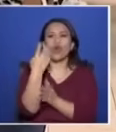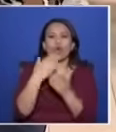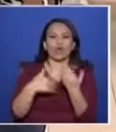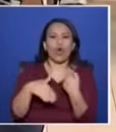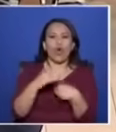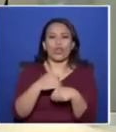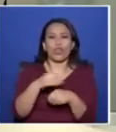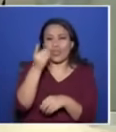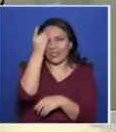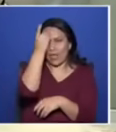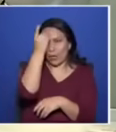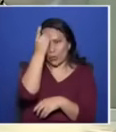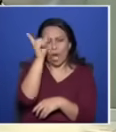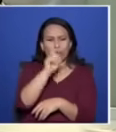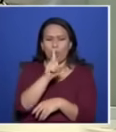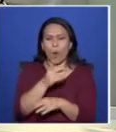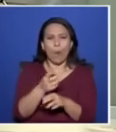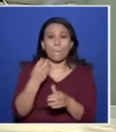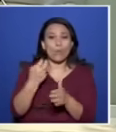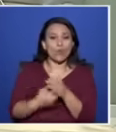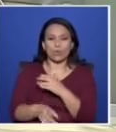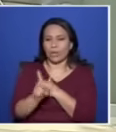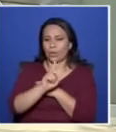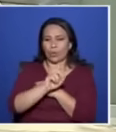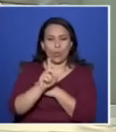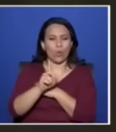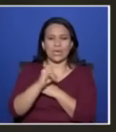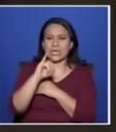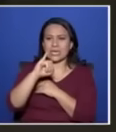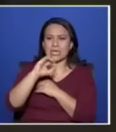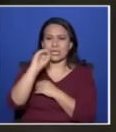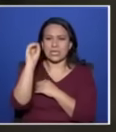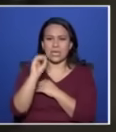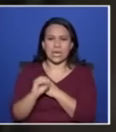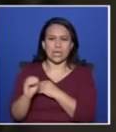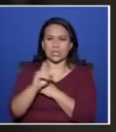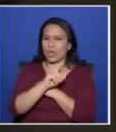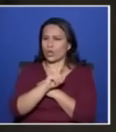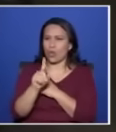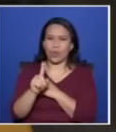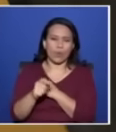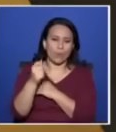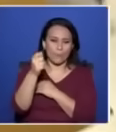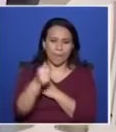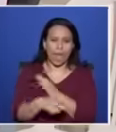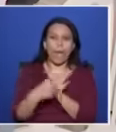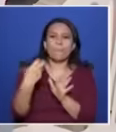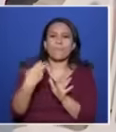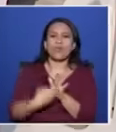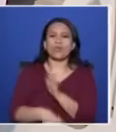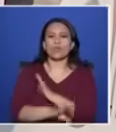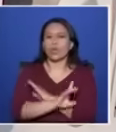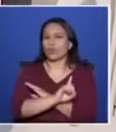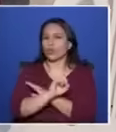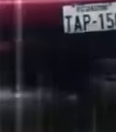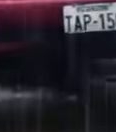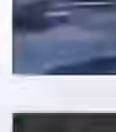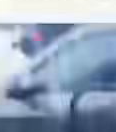del capital dentro de los plazos y los porcentajes que se establecen en la normativa.